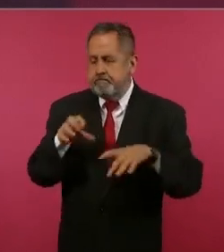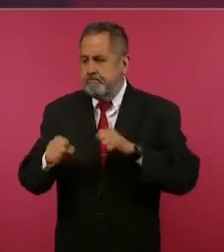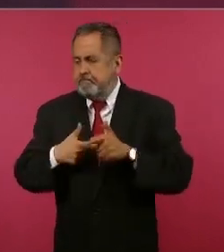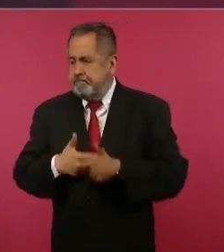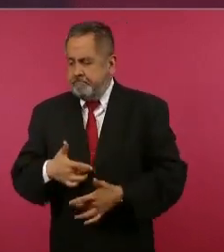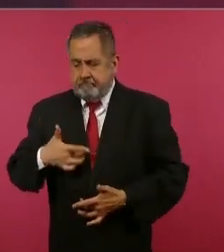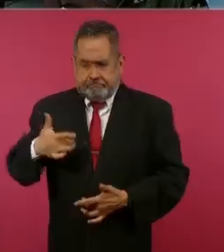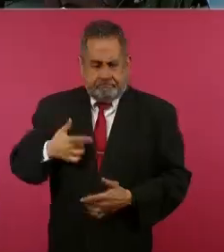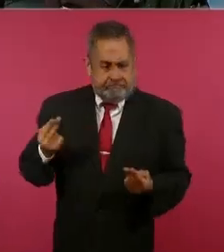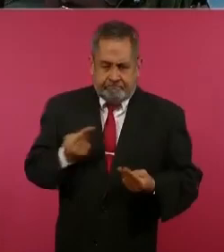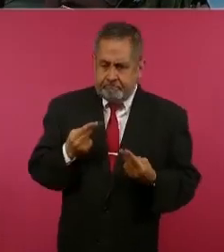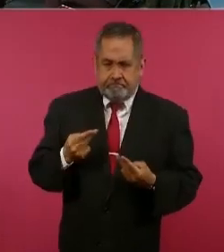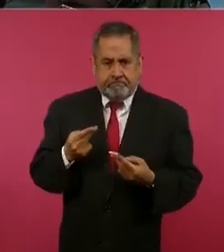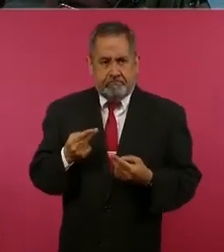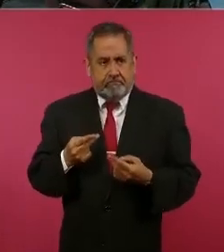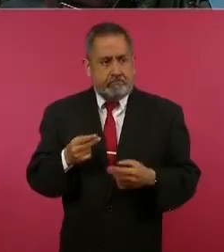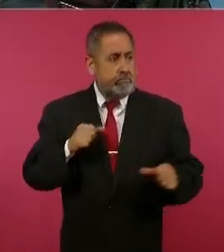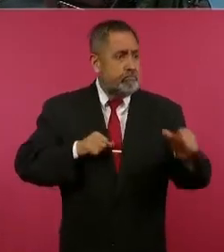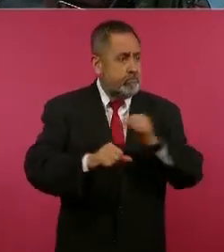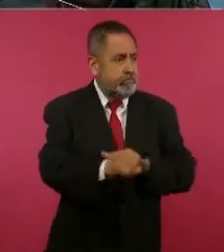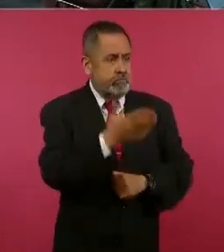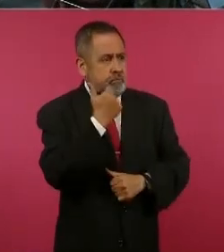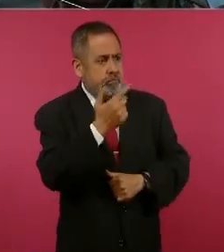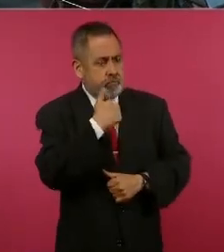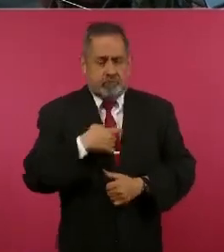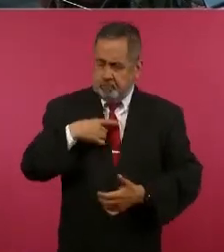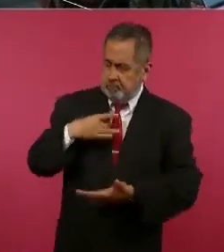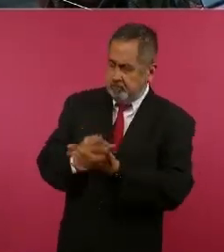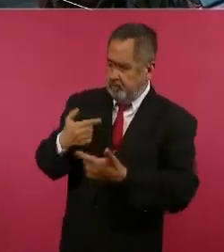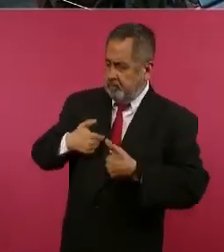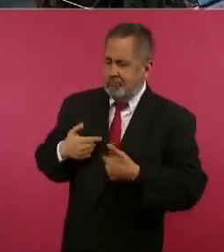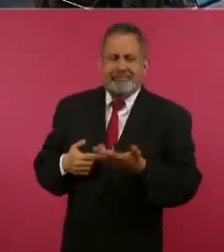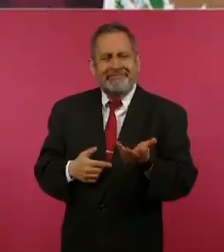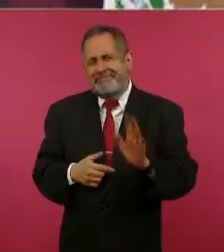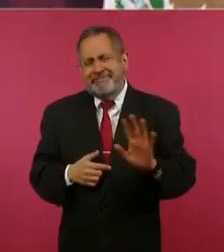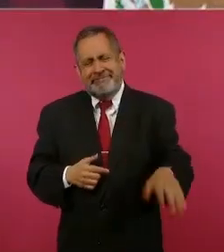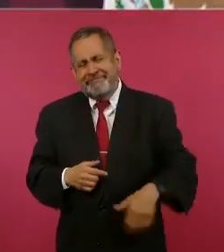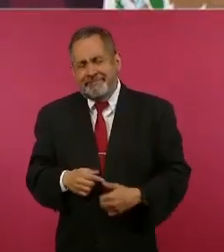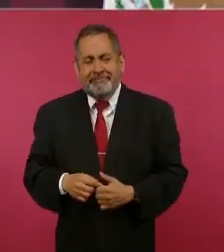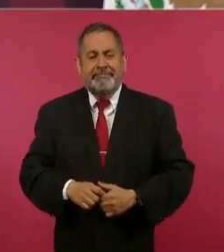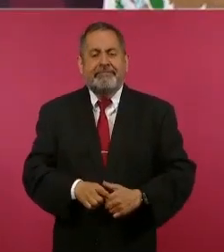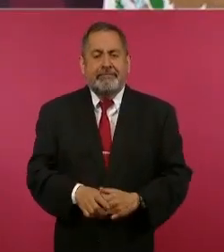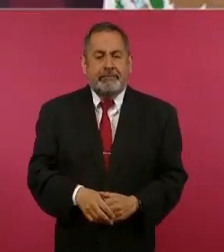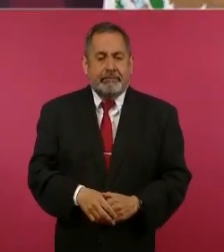ni sentirnos insustituibles. Y no